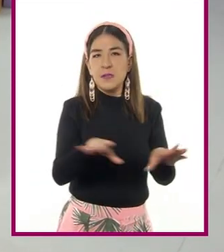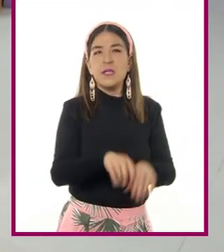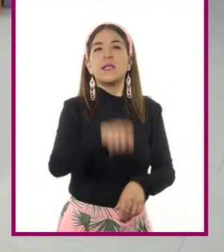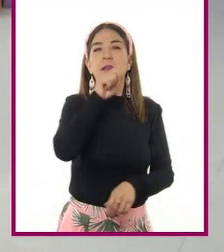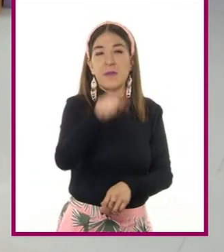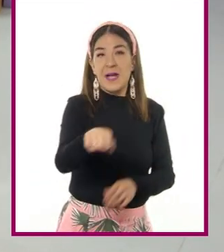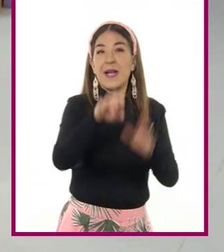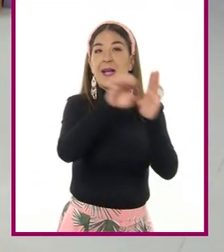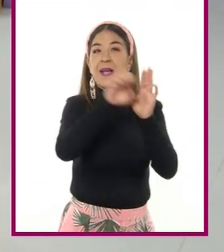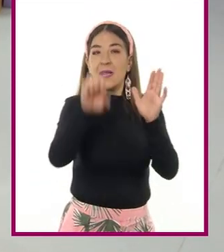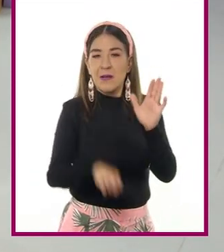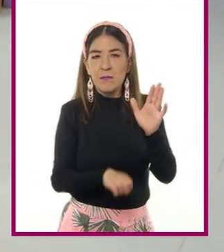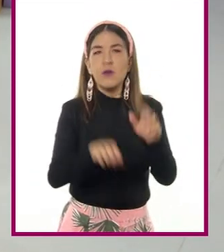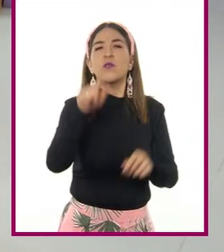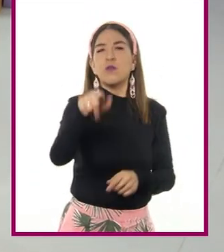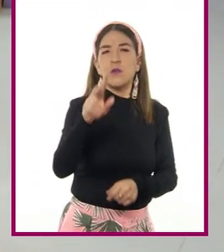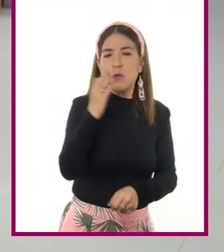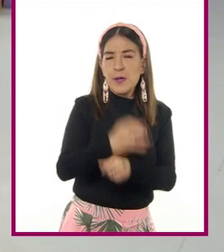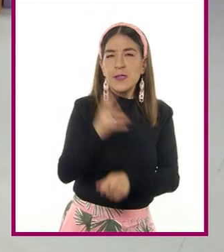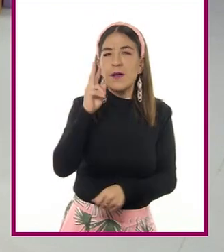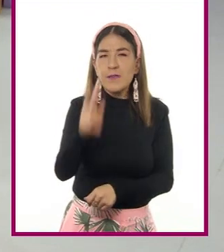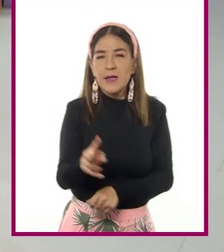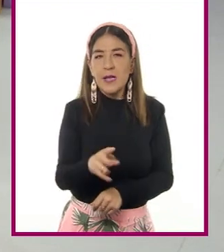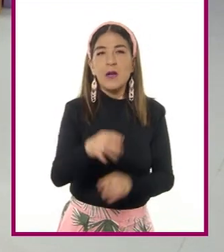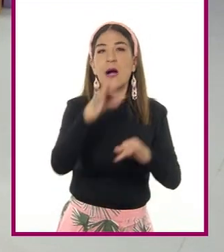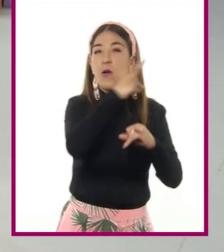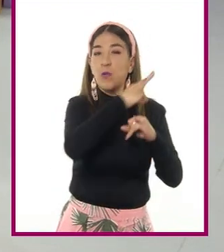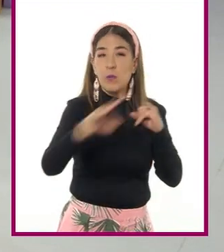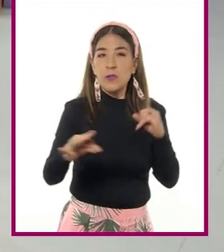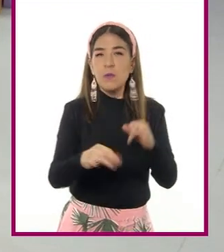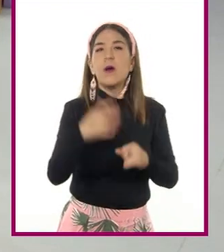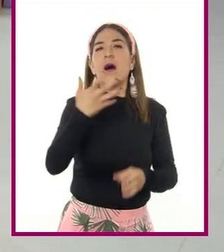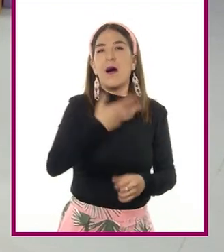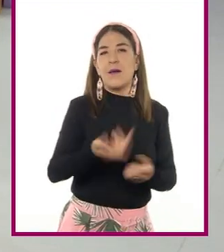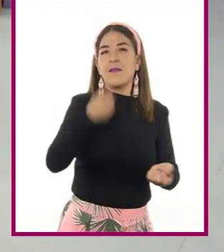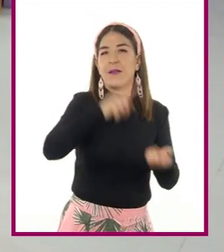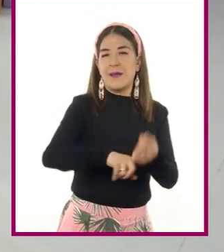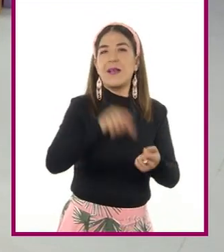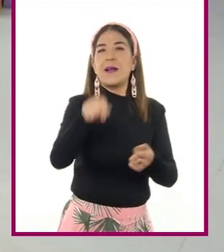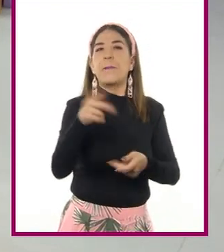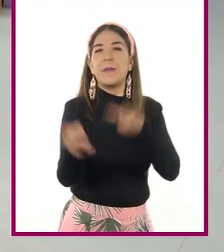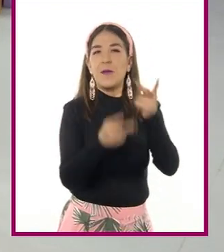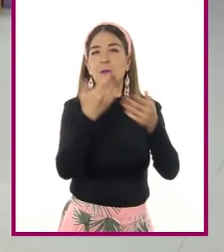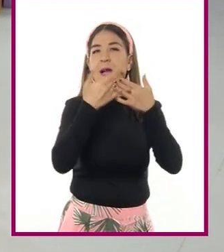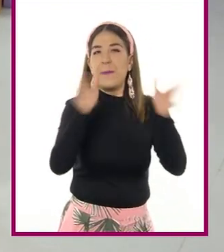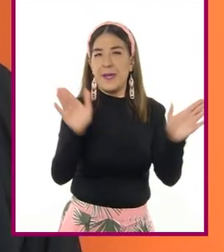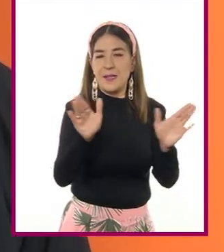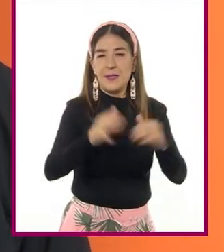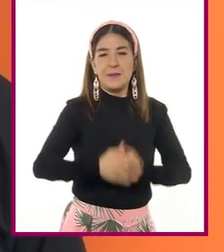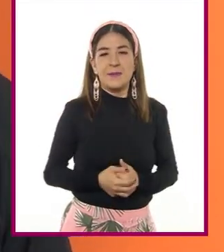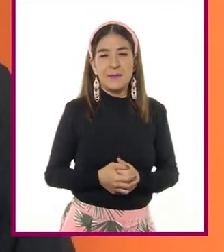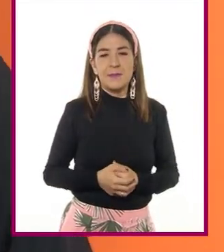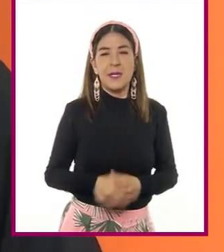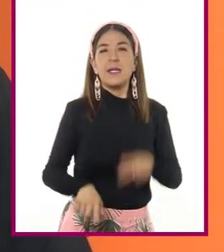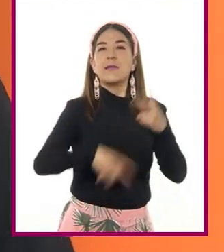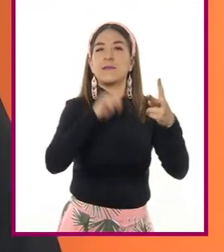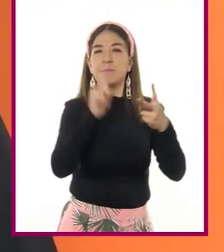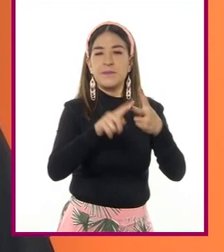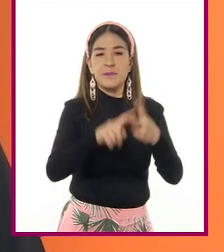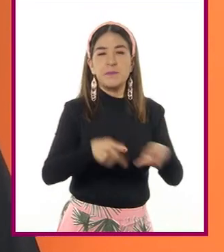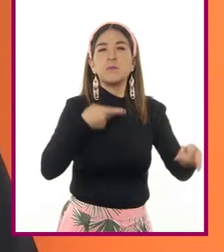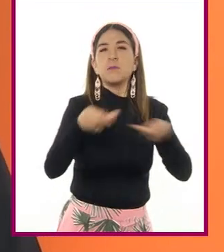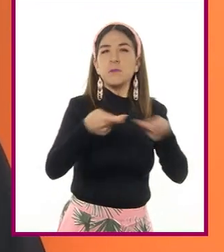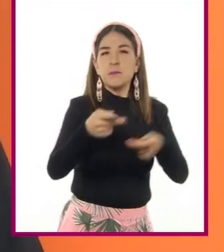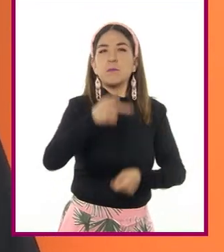con los ejemplos, pudimos elegir al final las que son de tipo abiertas. Lo segundo fue